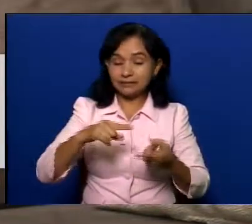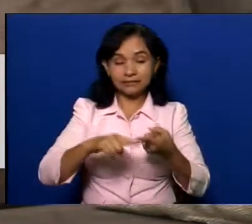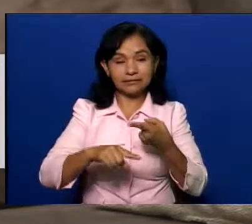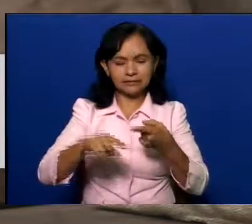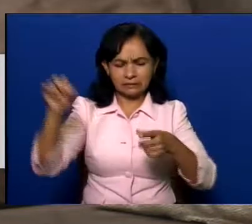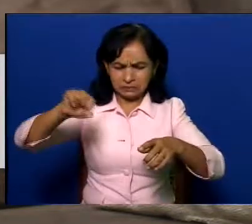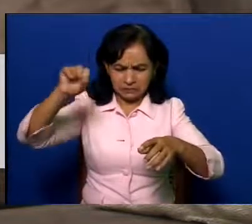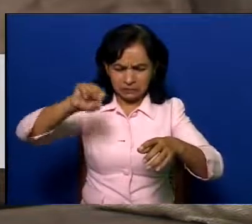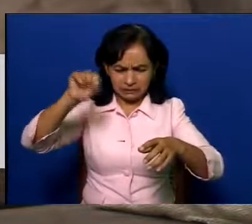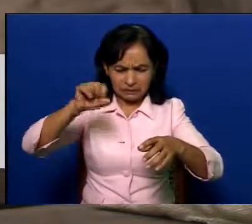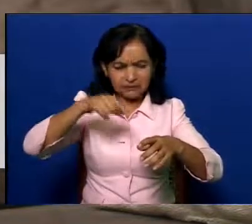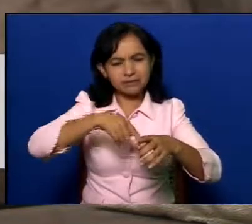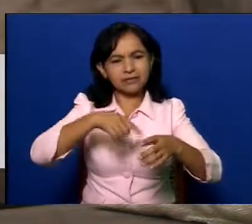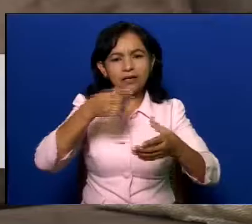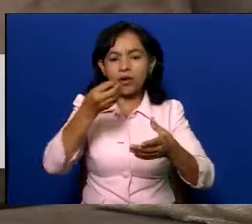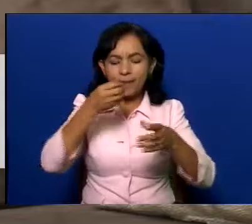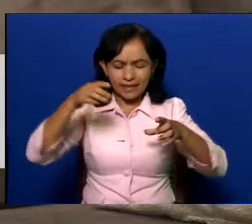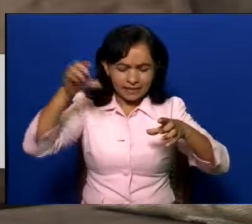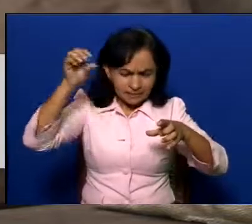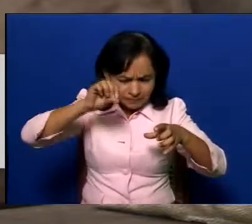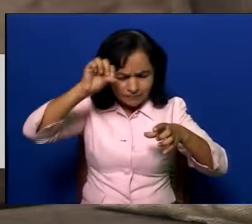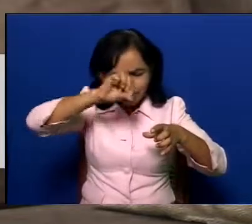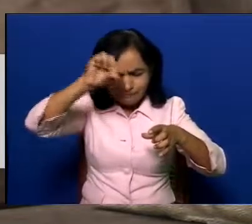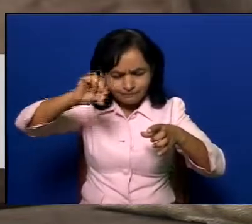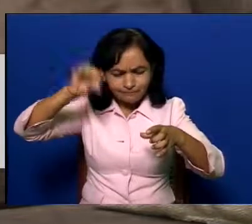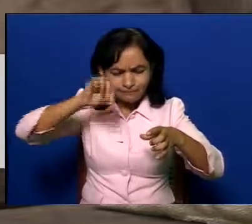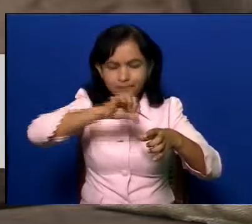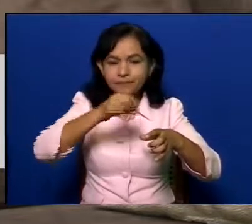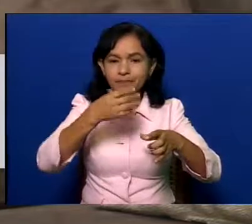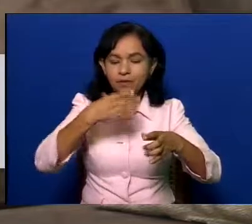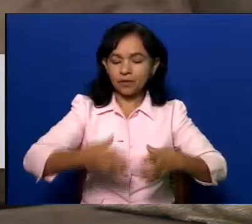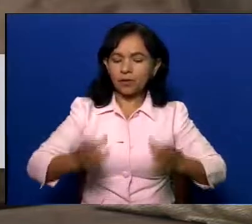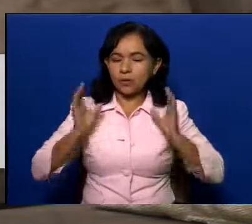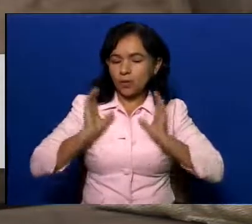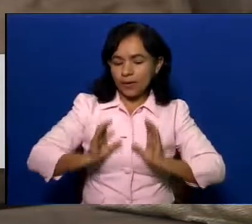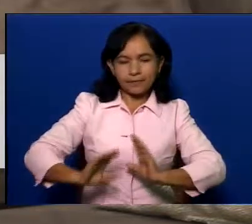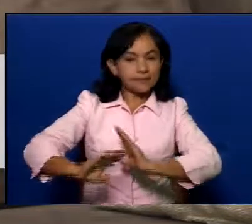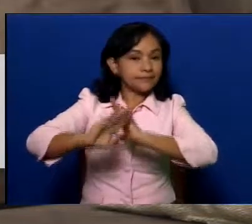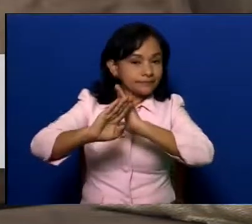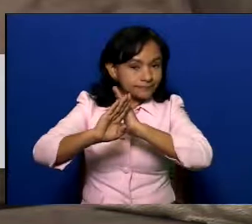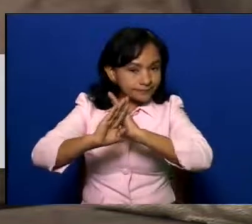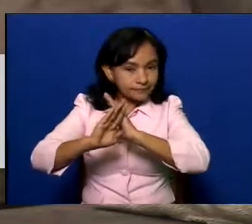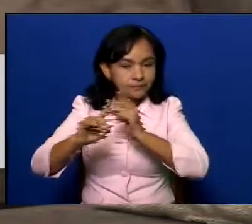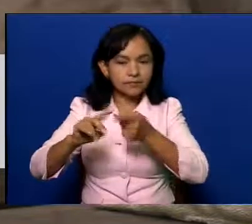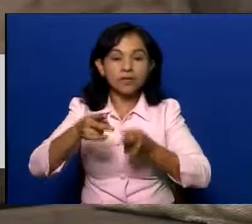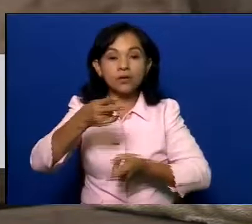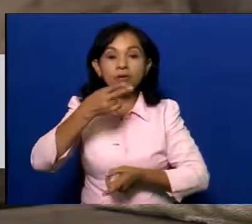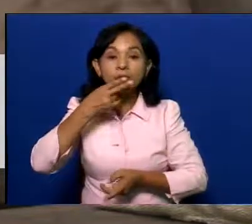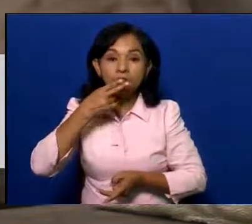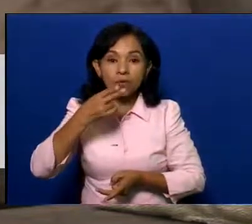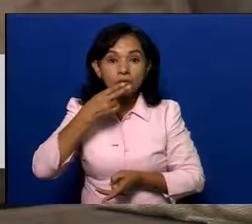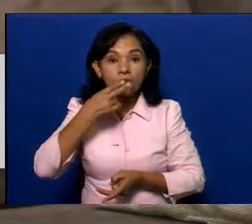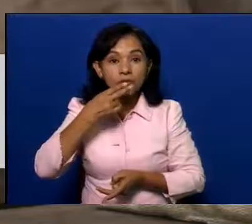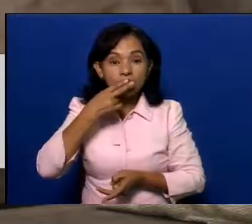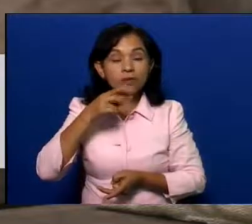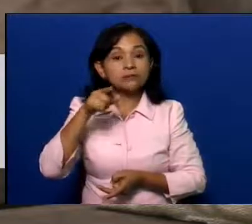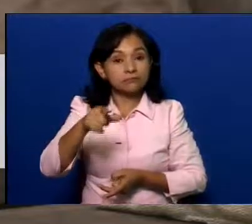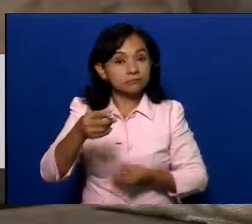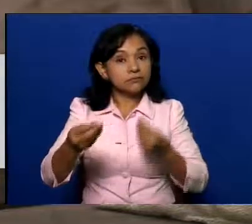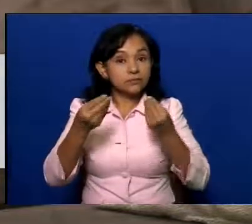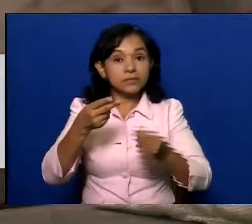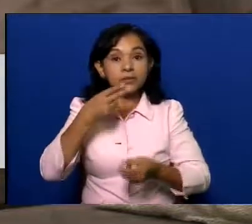condimentos, digamos que el organismo no los tolera mucho. El consumo del tabaco, por ejemplo, está muy